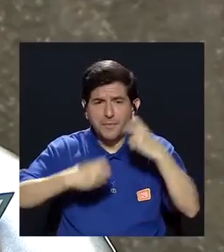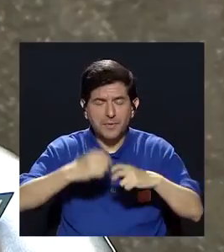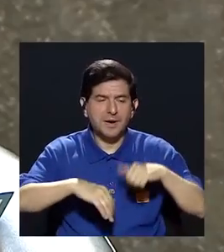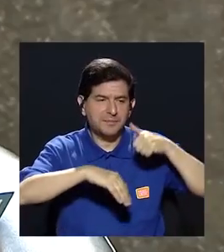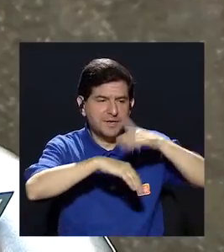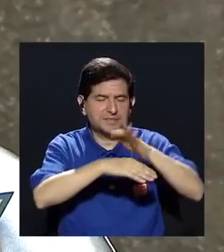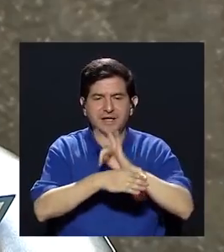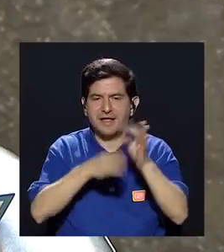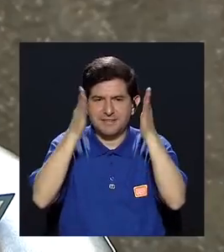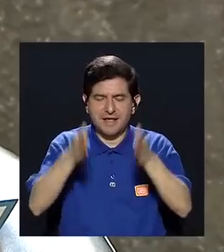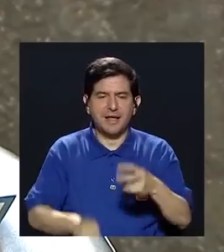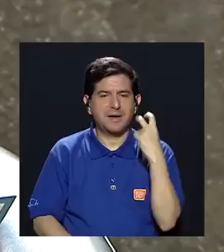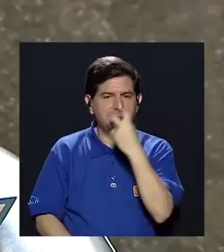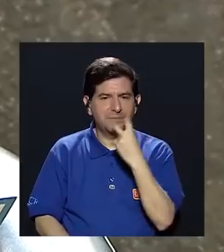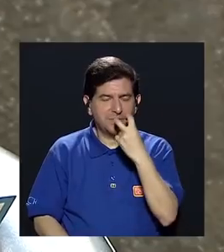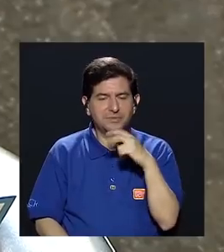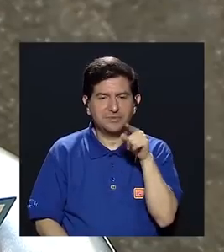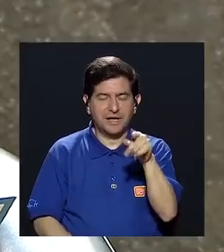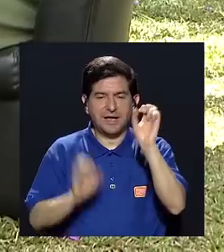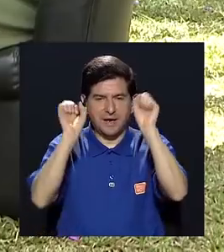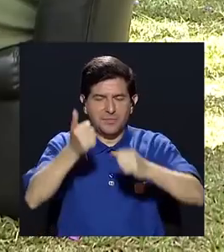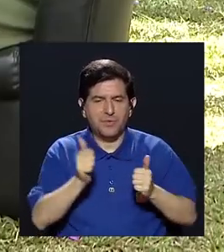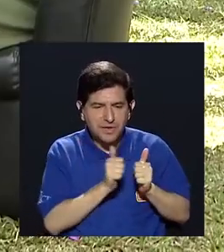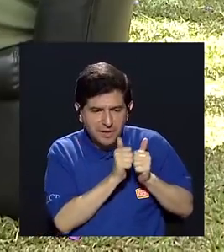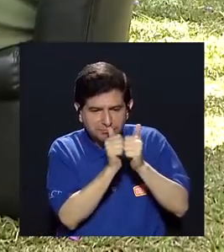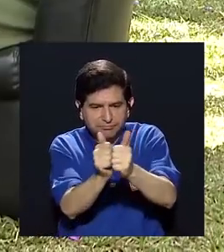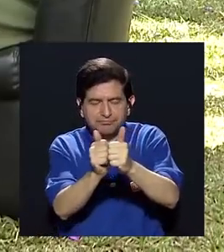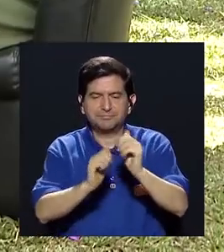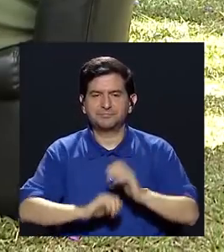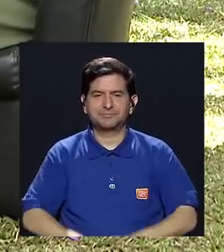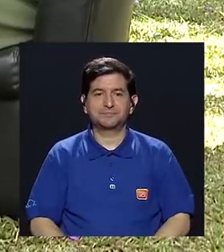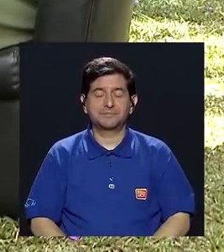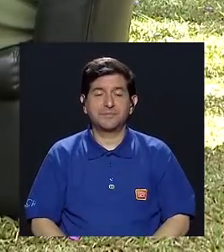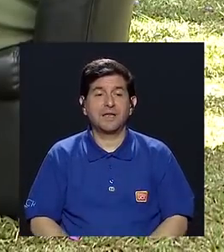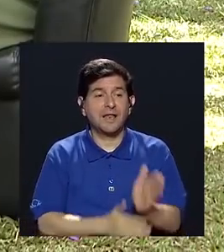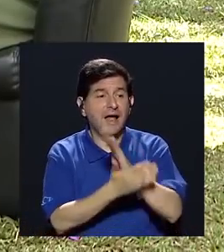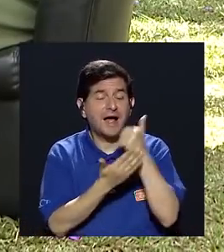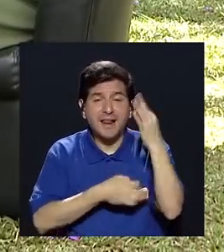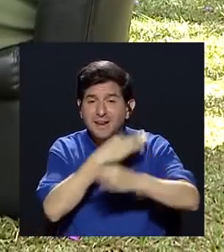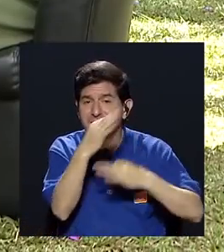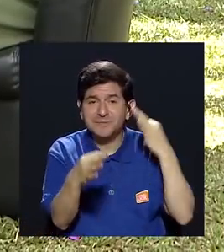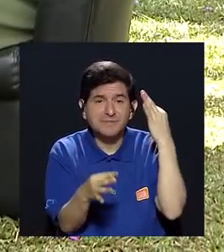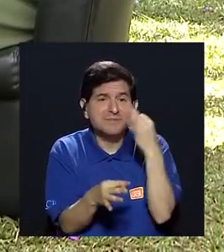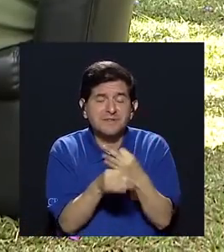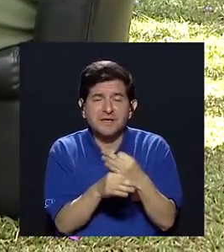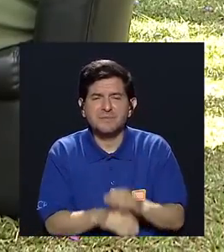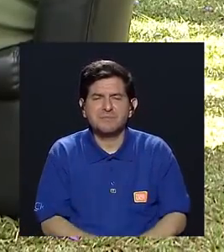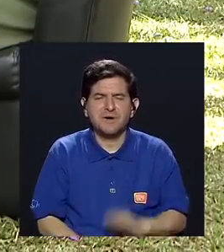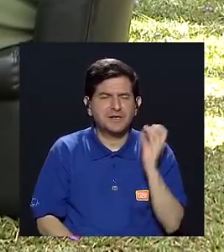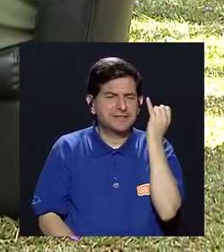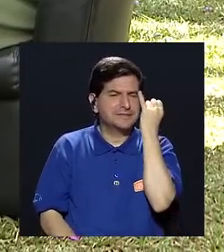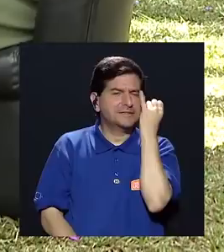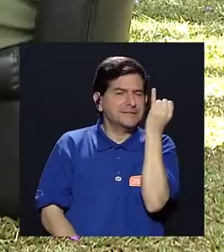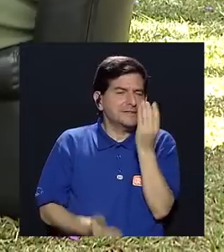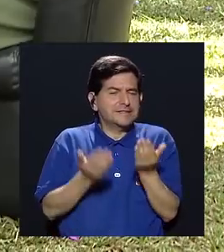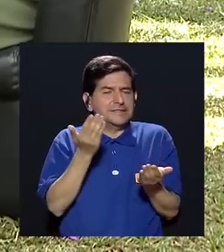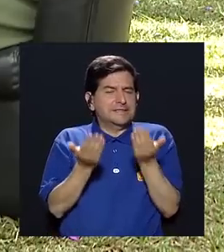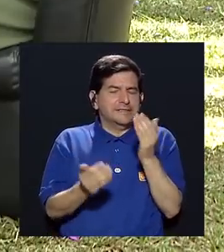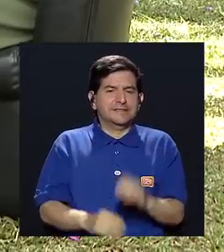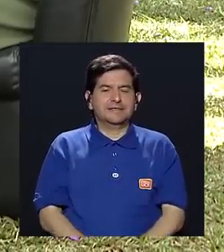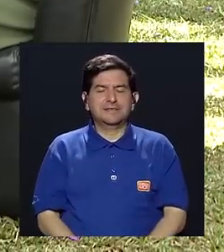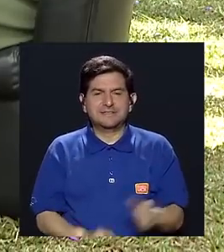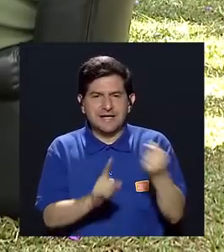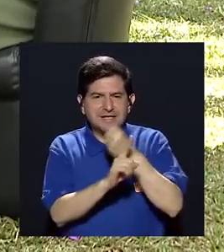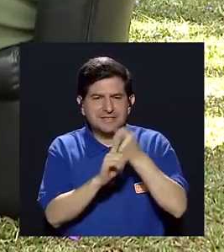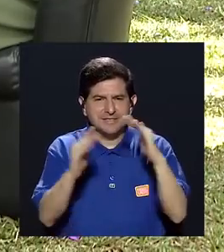dificultad, se refiere al terapeuta de lenguaje para que le dé el acompañamiento. Si hay algún sospecha, por ejemplo, de